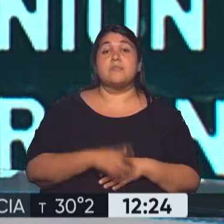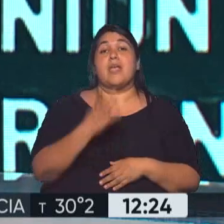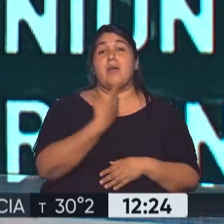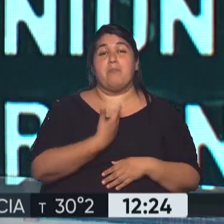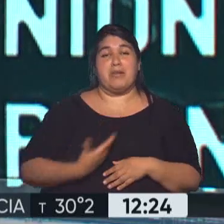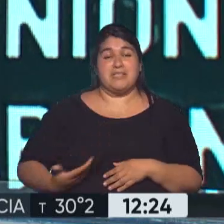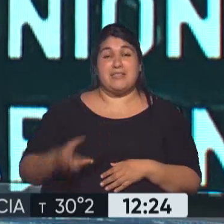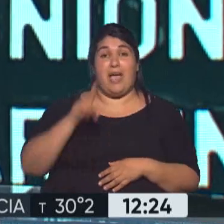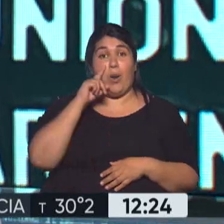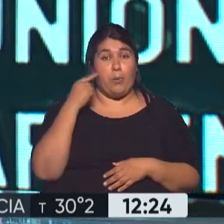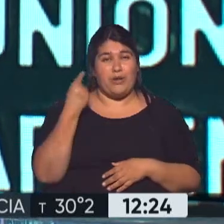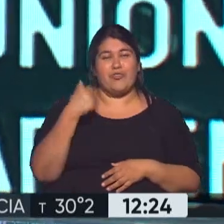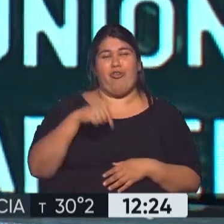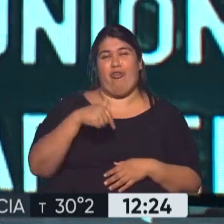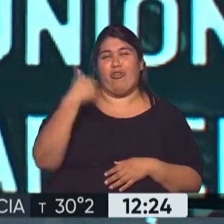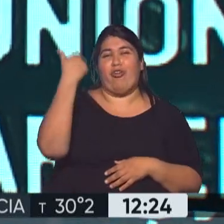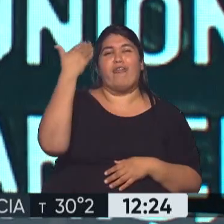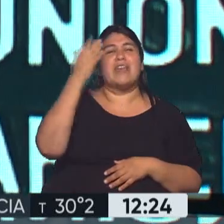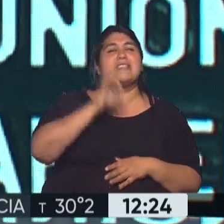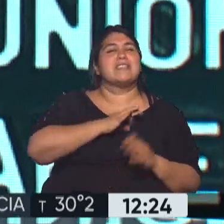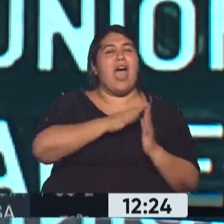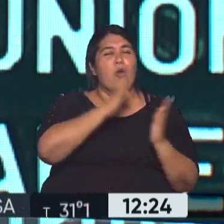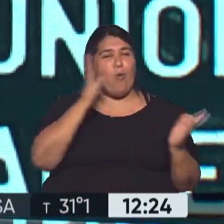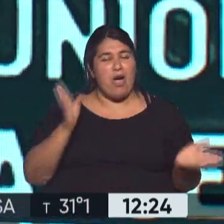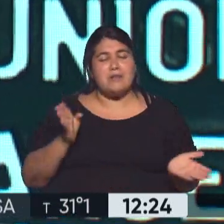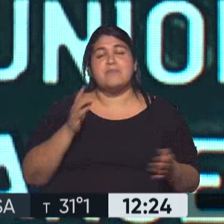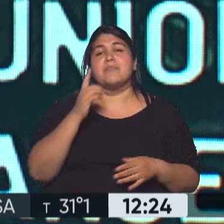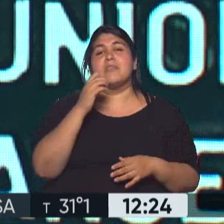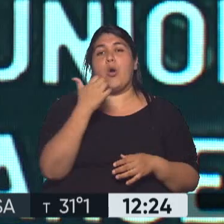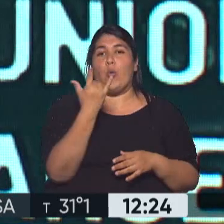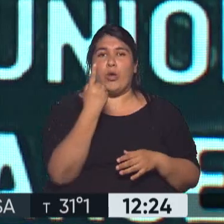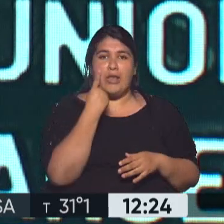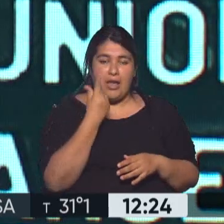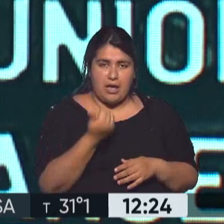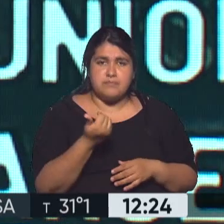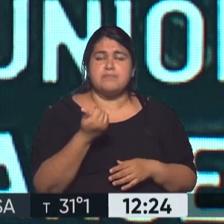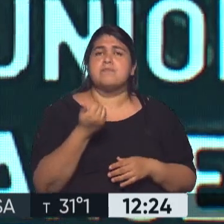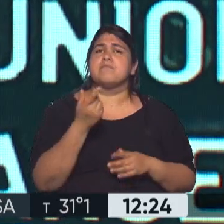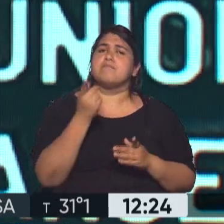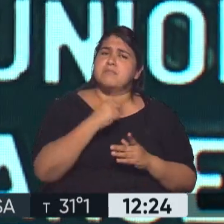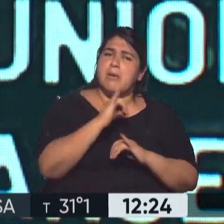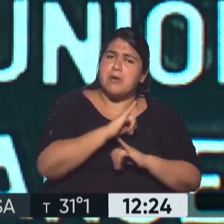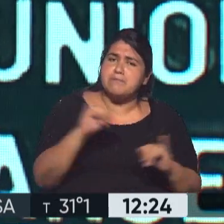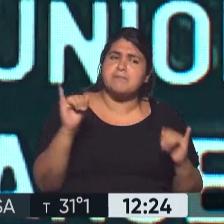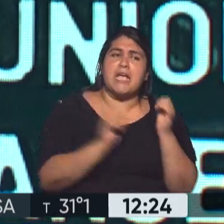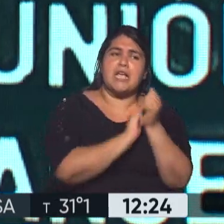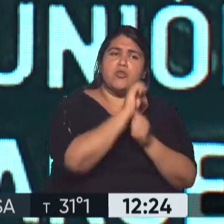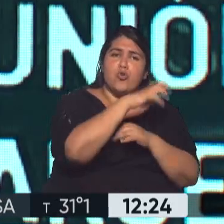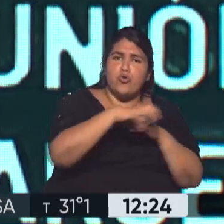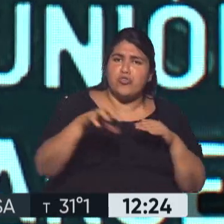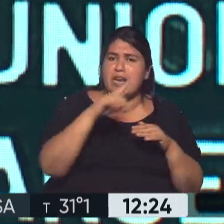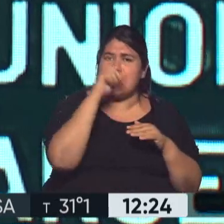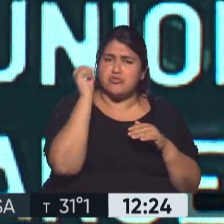El presidente Alberto Fernández en la conferencia anual de la Unión Industrial Argentina y las referencias, el cuidado de la industria nacional,